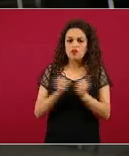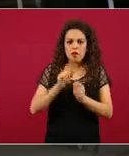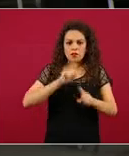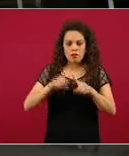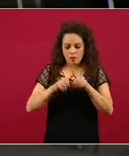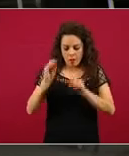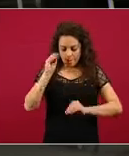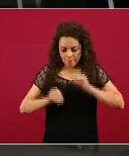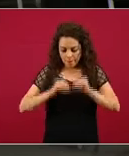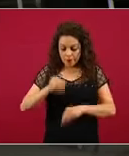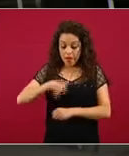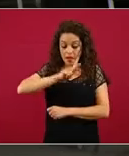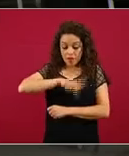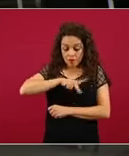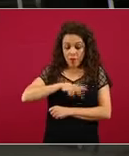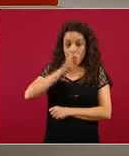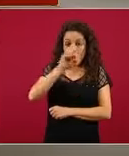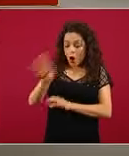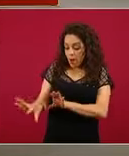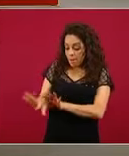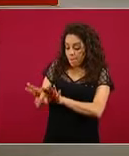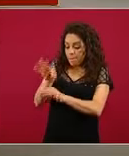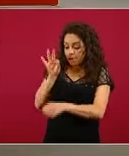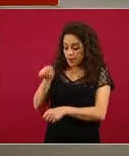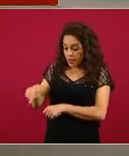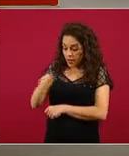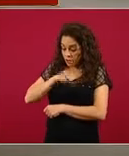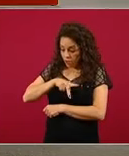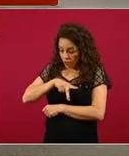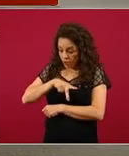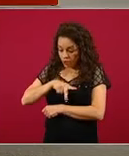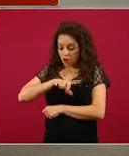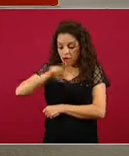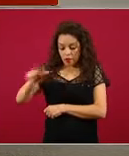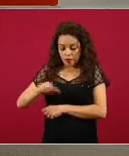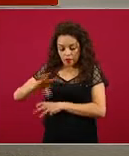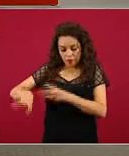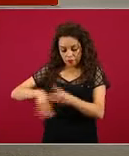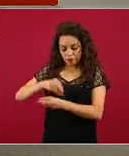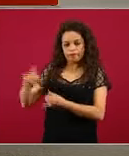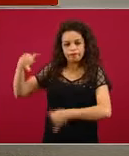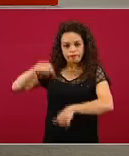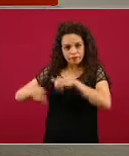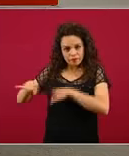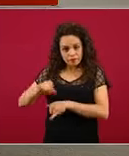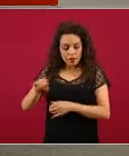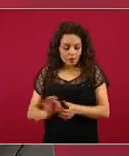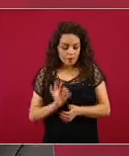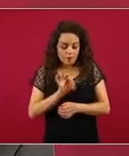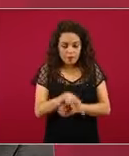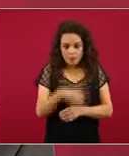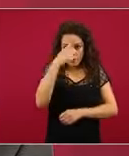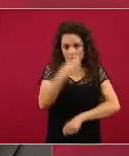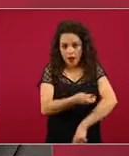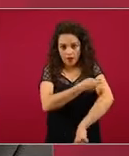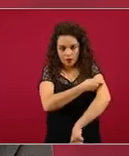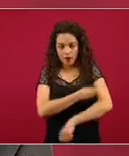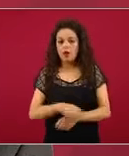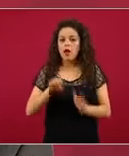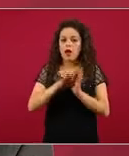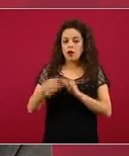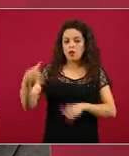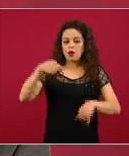de fragmentos del virus que han sido desnaturalizados, o como en el caso de las vacunas de Pfizer y Moderna. Moderna,